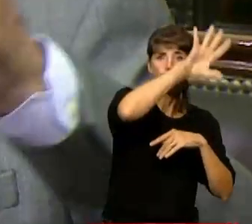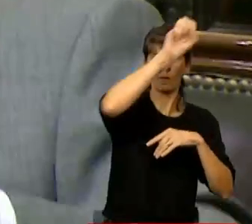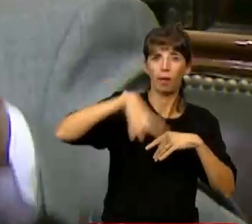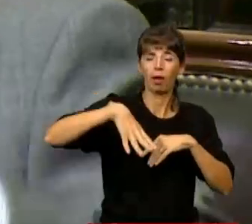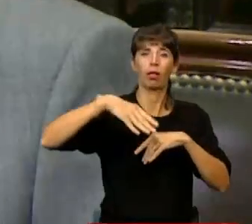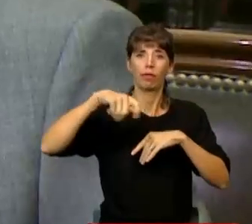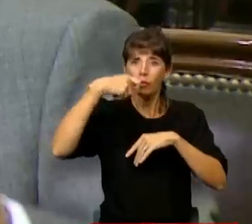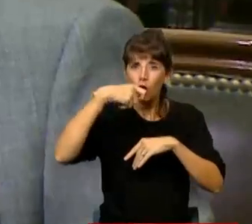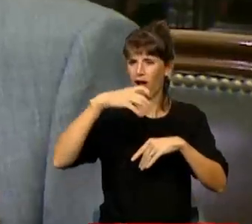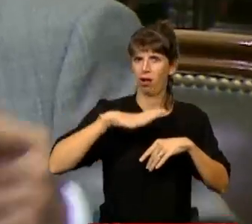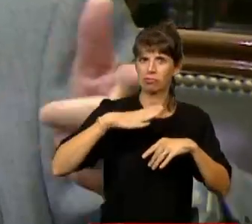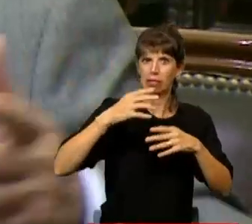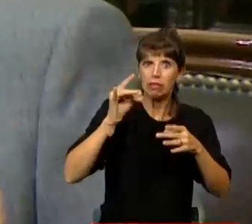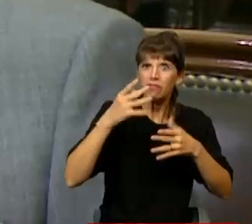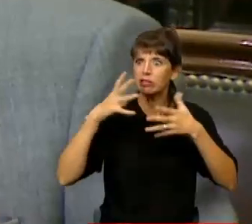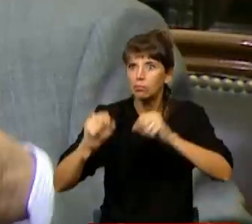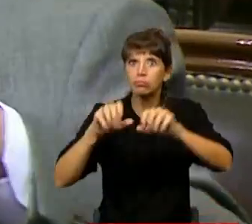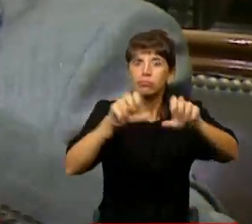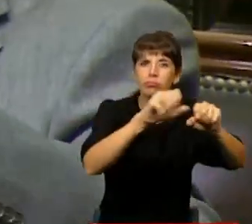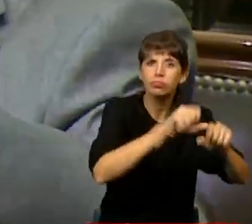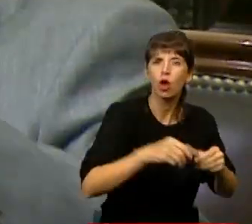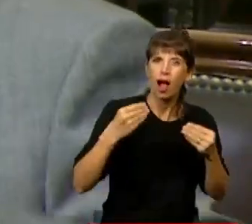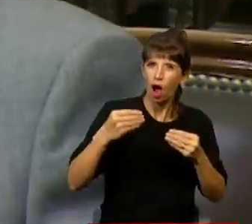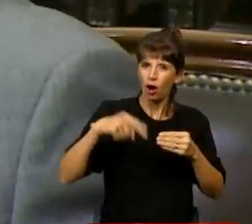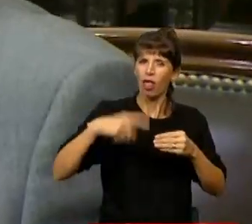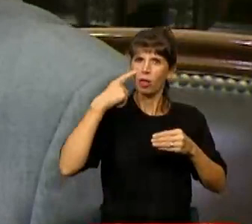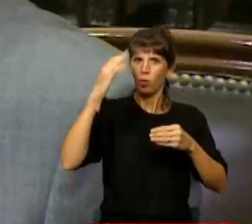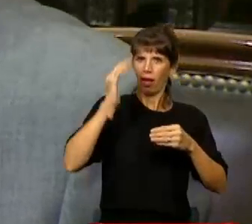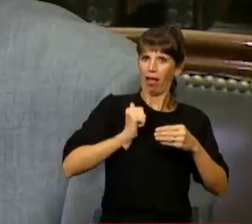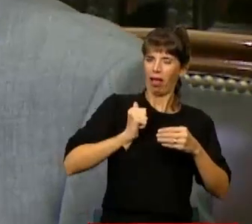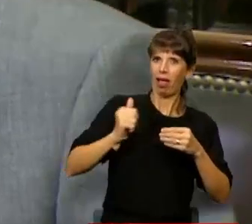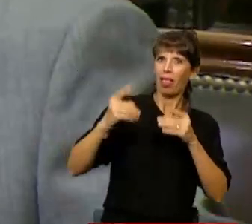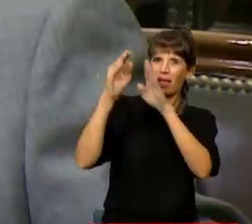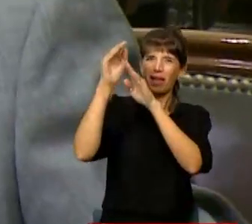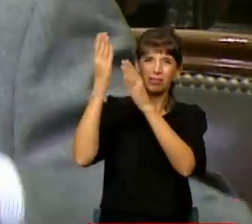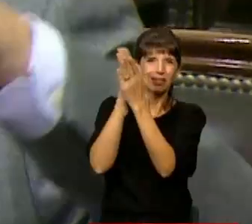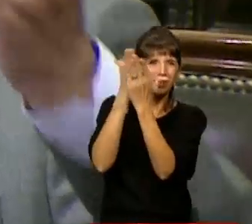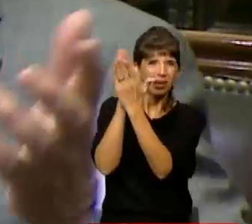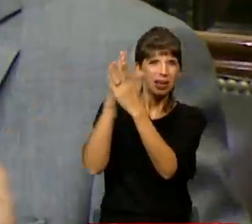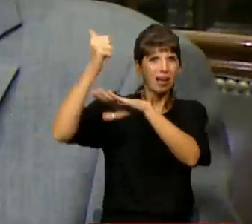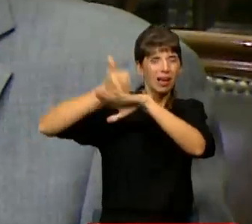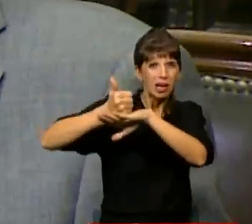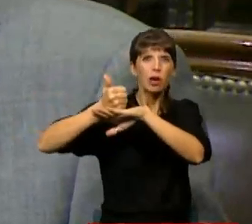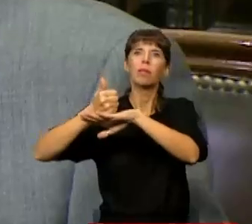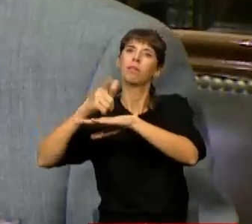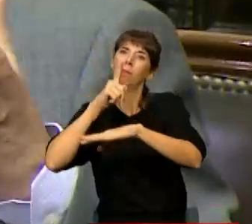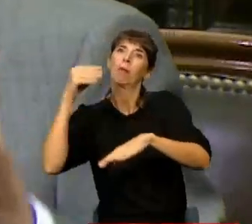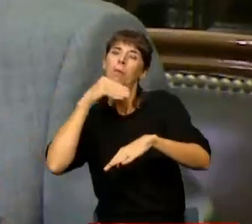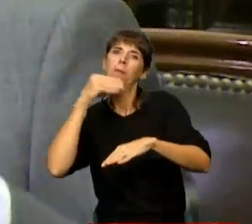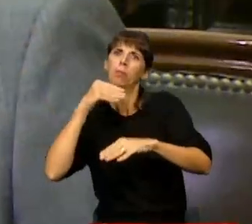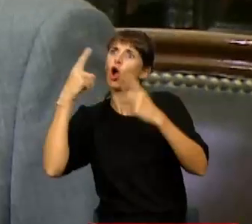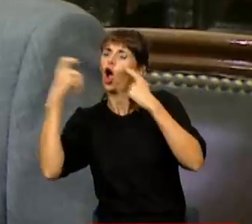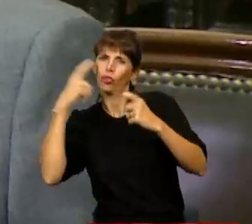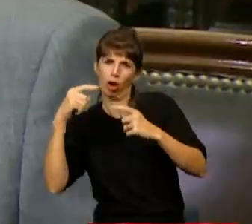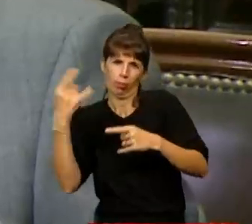esta Argentina, que resulta que la Gendarmería ahora descubrimos que te preparaba los supuestos operativos, tanto en el gobierno anterior como en el actual, porque